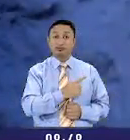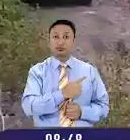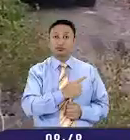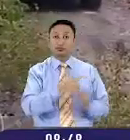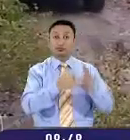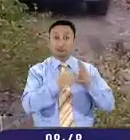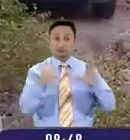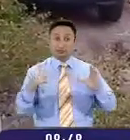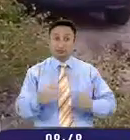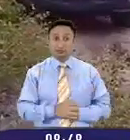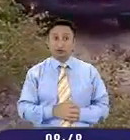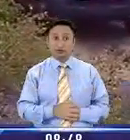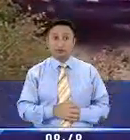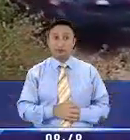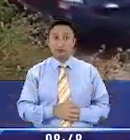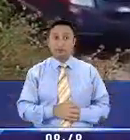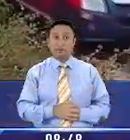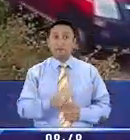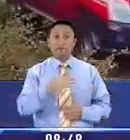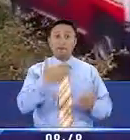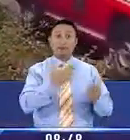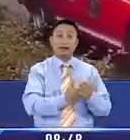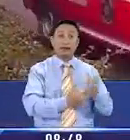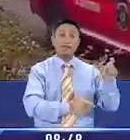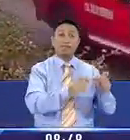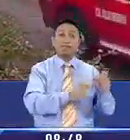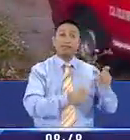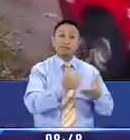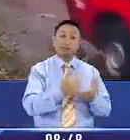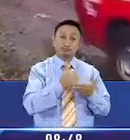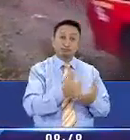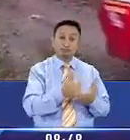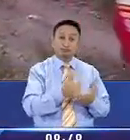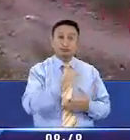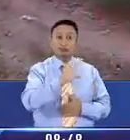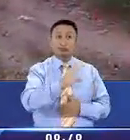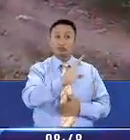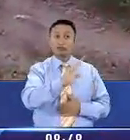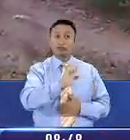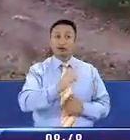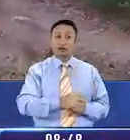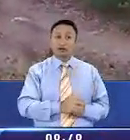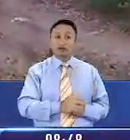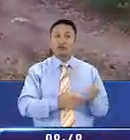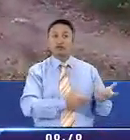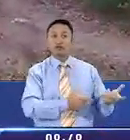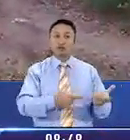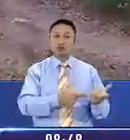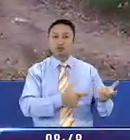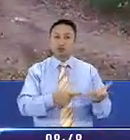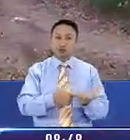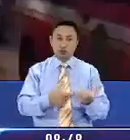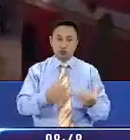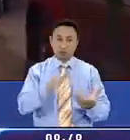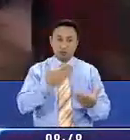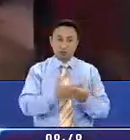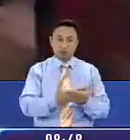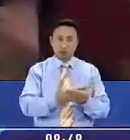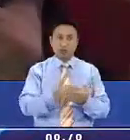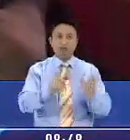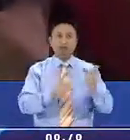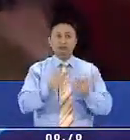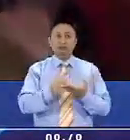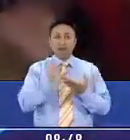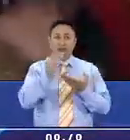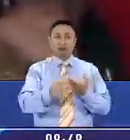Elena. Hasta donde avanzó personal de rescate de la CTE, también del Cuerpo de Bomberos de la Libertad y otros